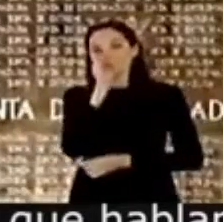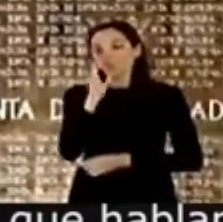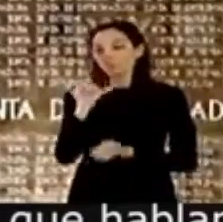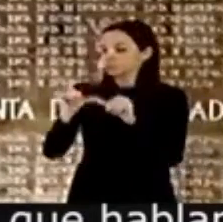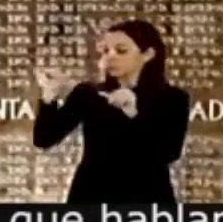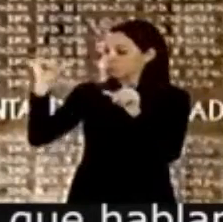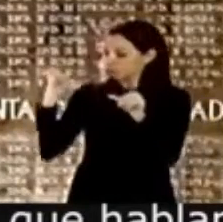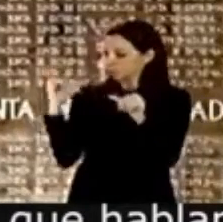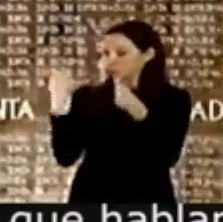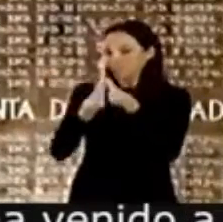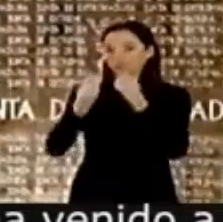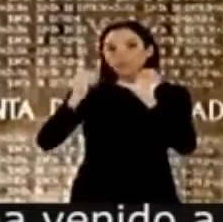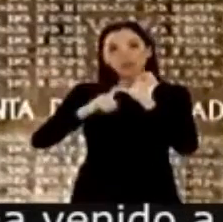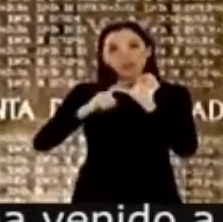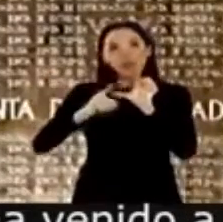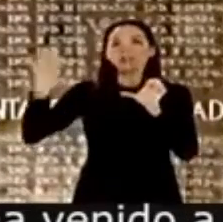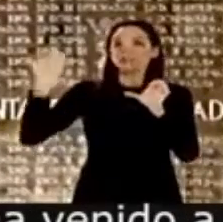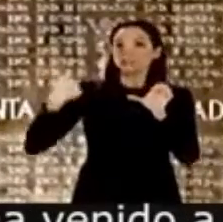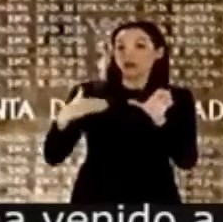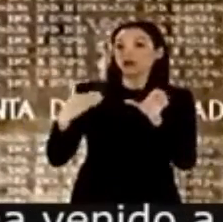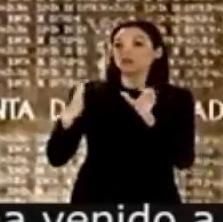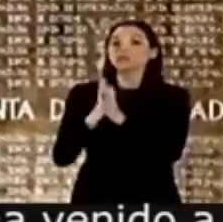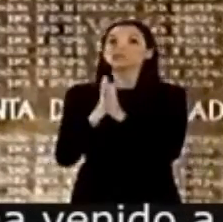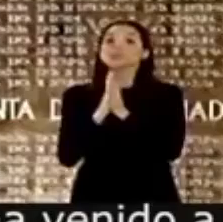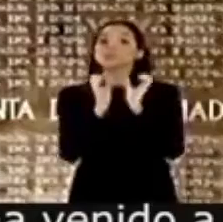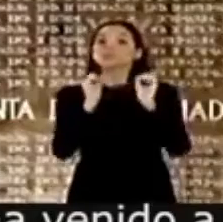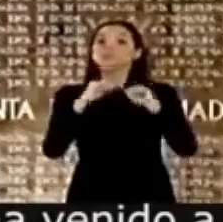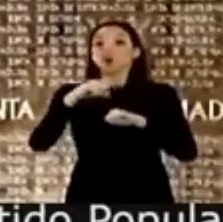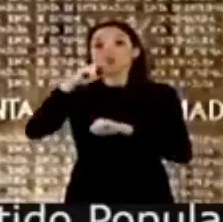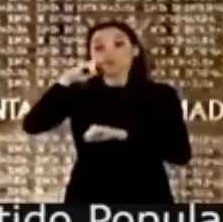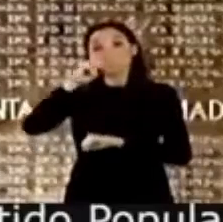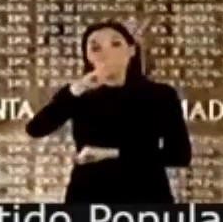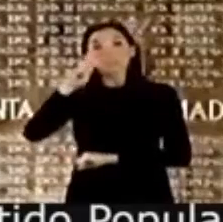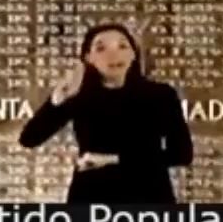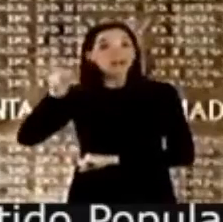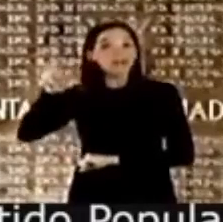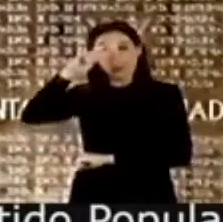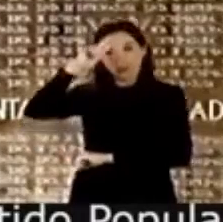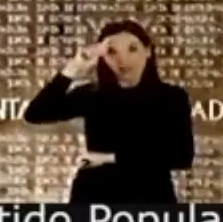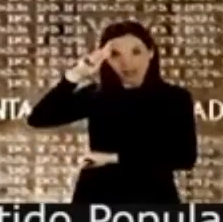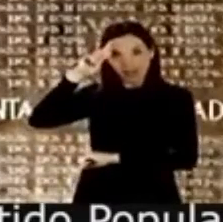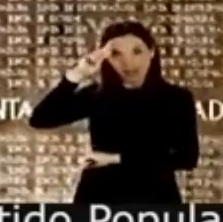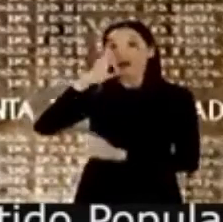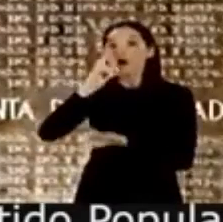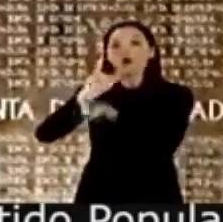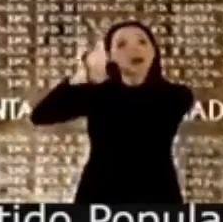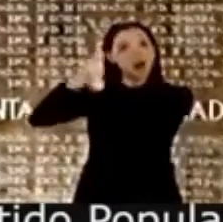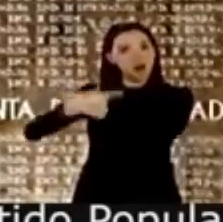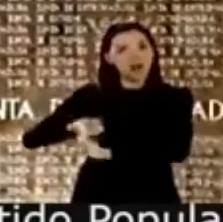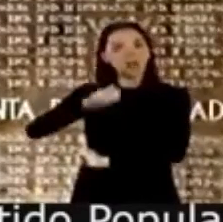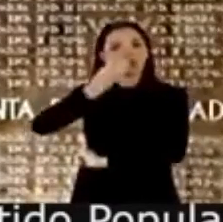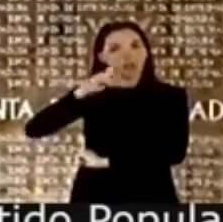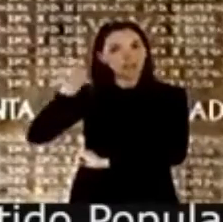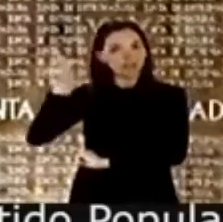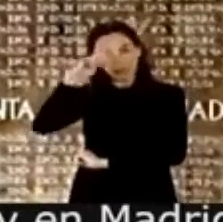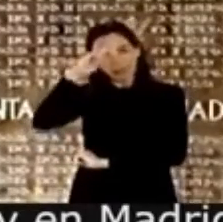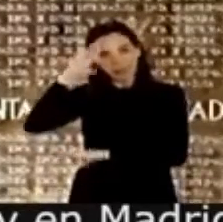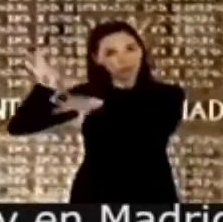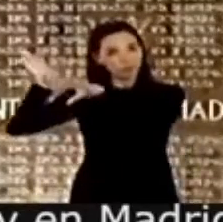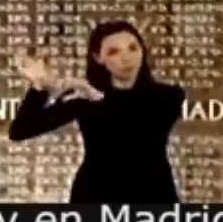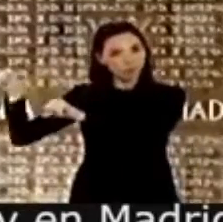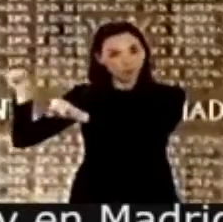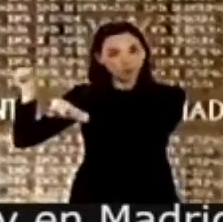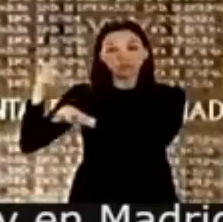esta legislatura, con el Gobierno del Partido Popular en Madrid y con el Gobierno de los socialistas hoy en Madrid, aplicando la